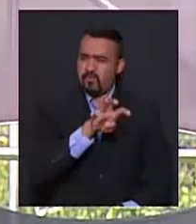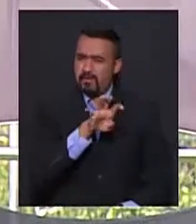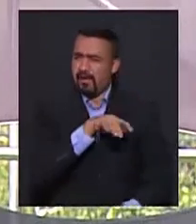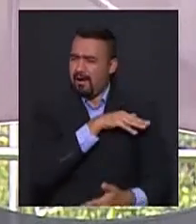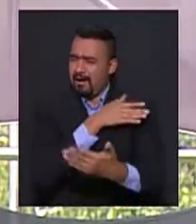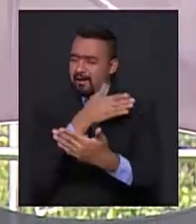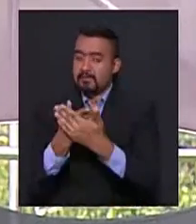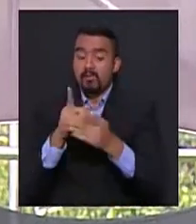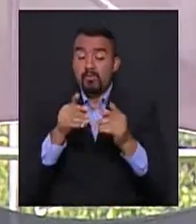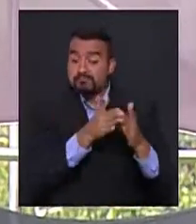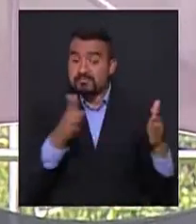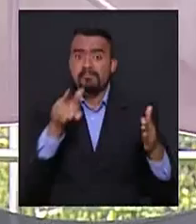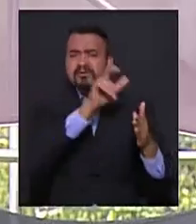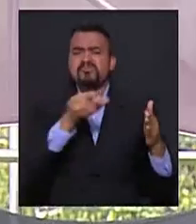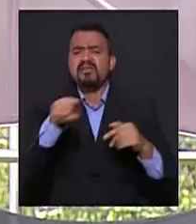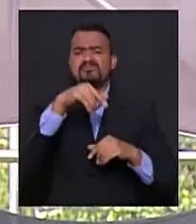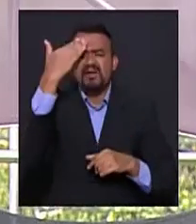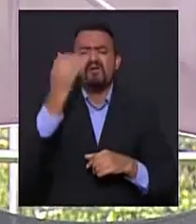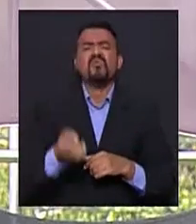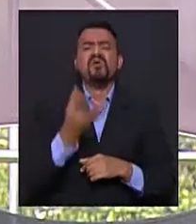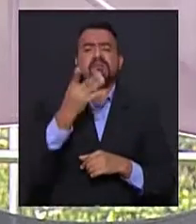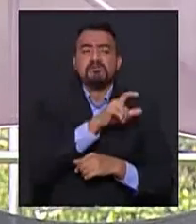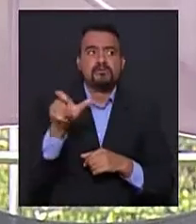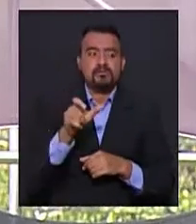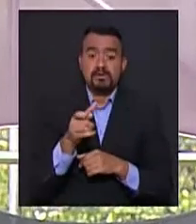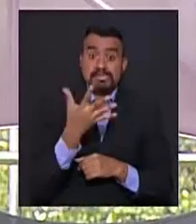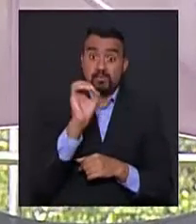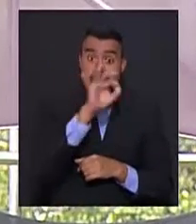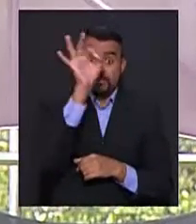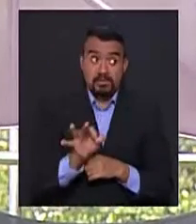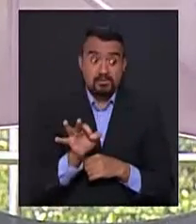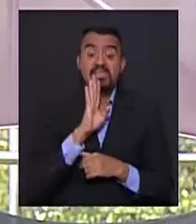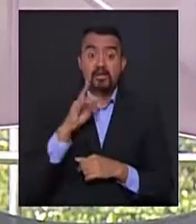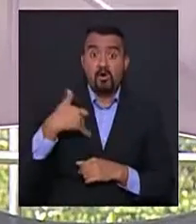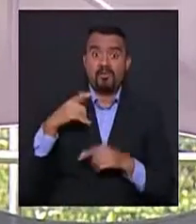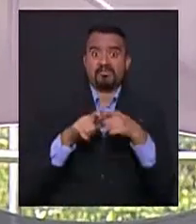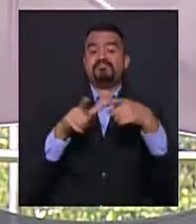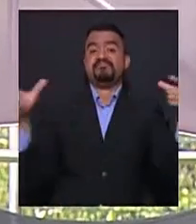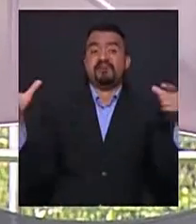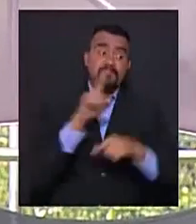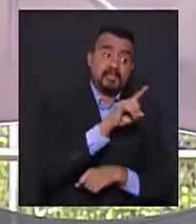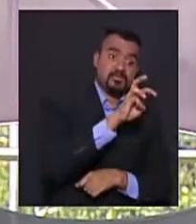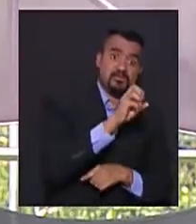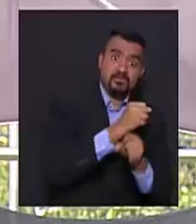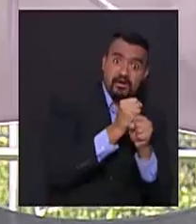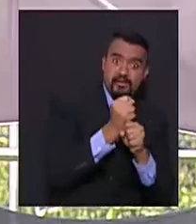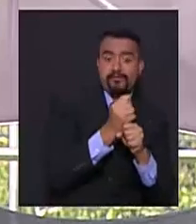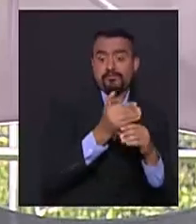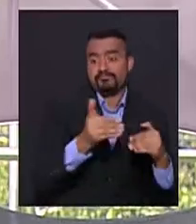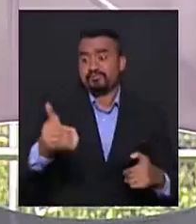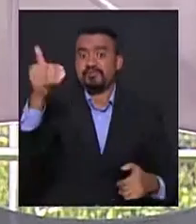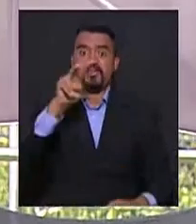el 50% de las víctimas han sido jóvenes entre los 18 y 28 años, generaciones